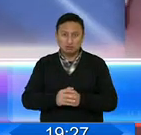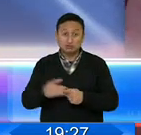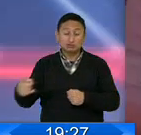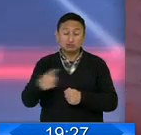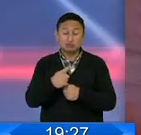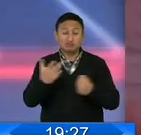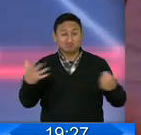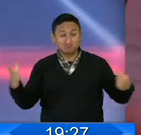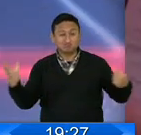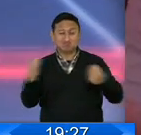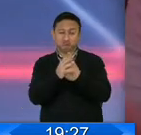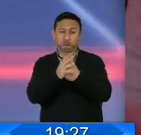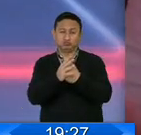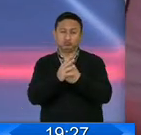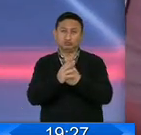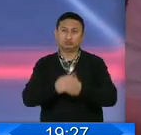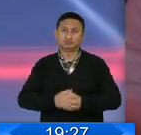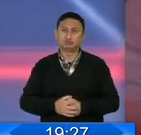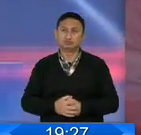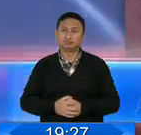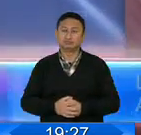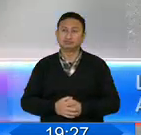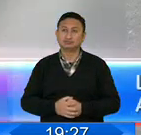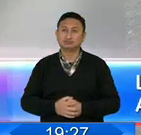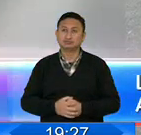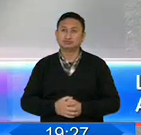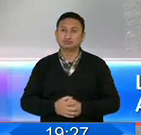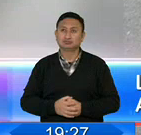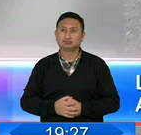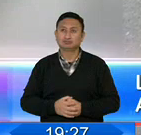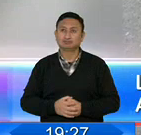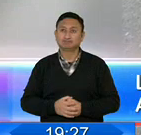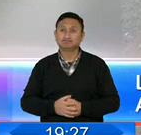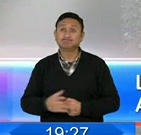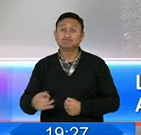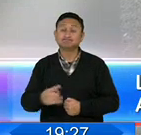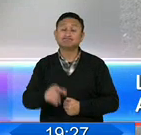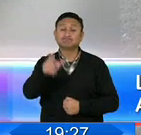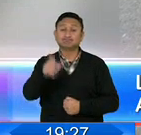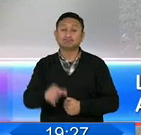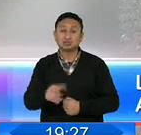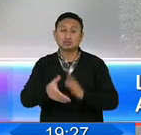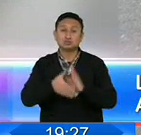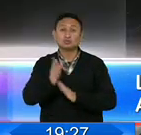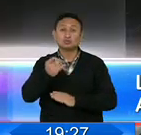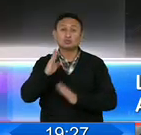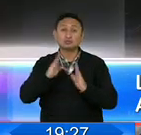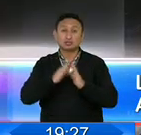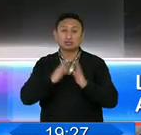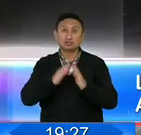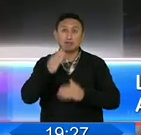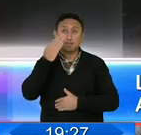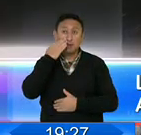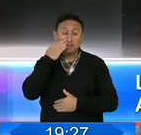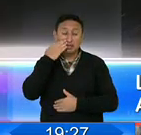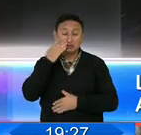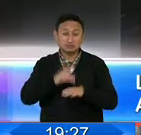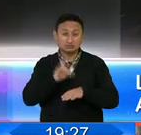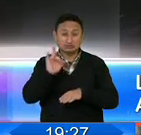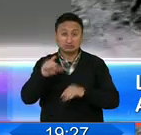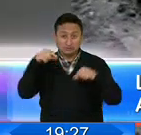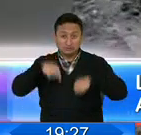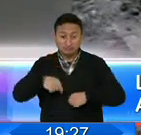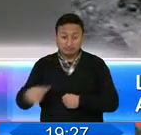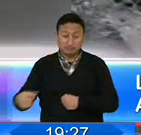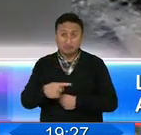perdiendo el control total de la misma. Aparentemente el occiso se dirigía a la casa de su madre a dejar una encomienda cuando en el trayecto